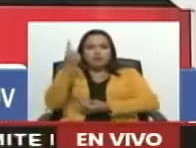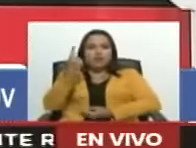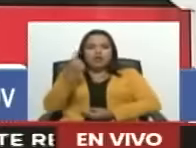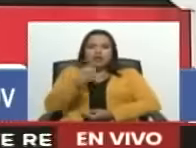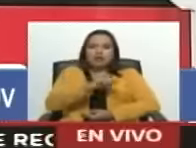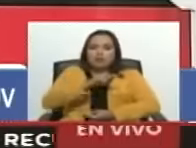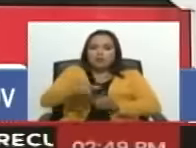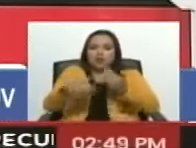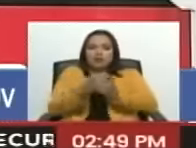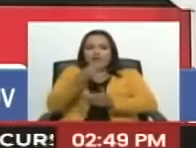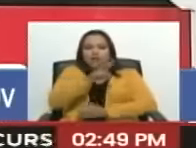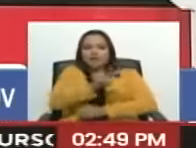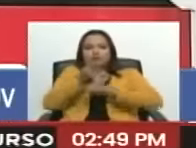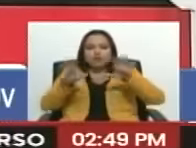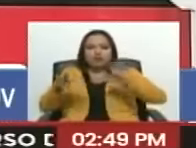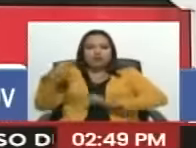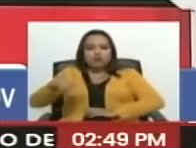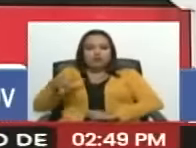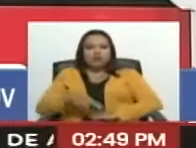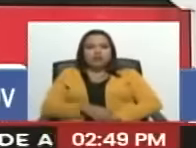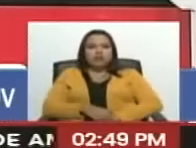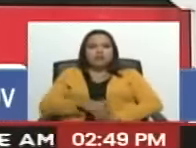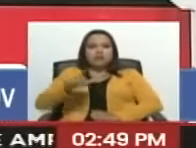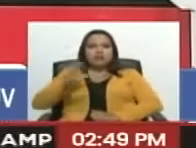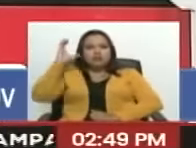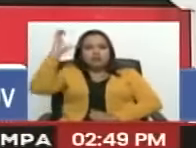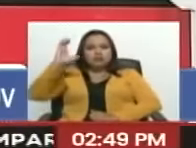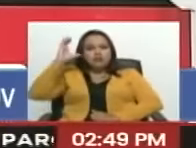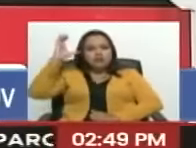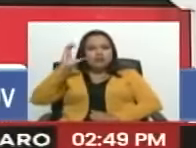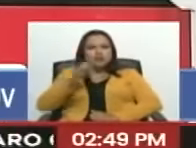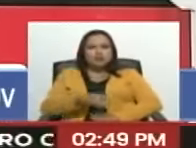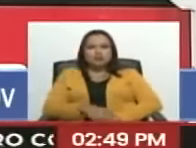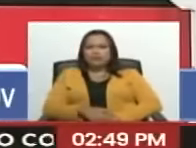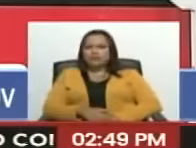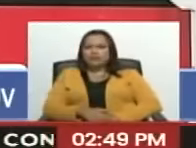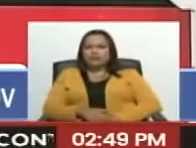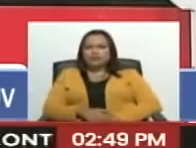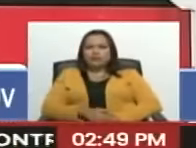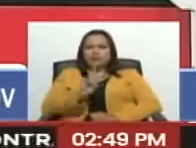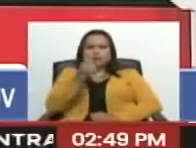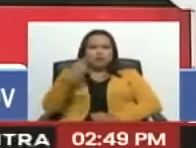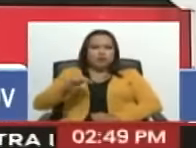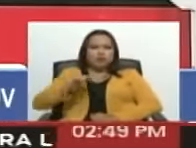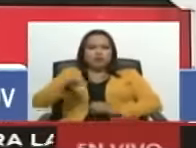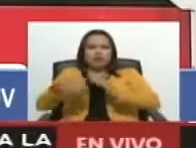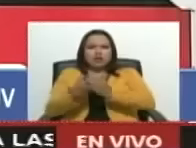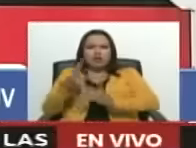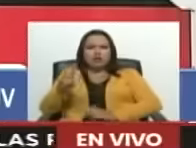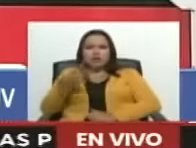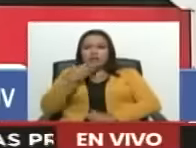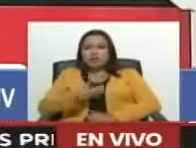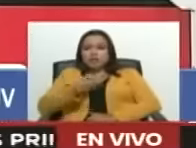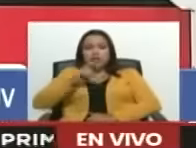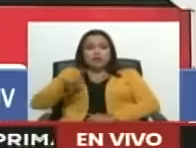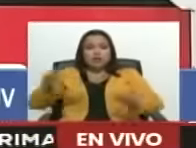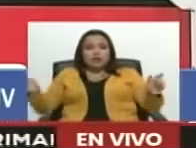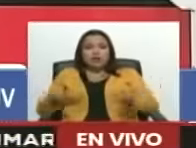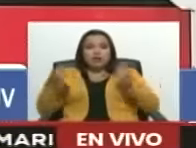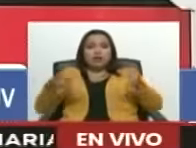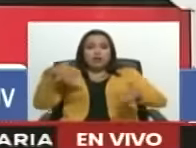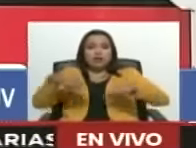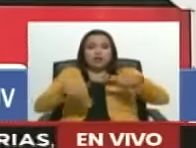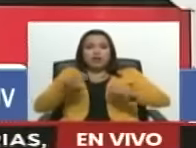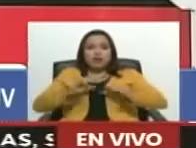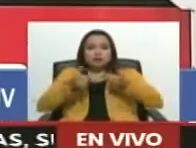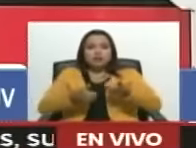noviembre, capacitación y acreditación de los miembros de mesa desde el 1 de noviembre al 2 de diciembre, la campaña electoral arranca desde